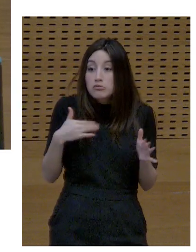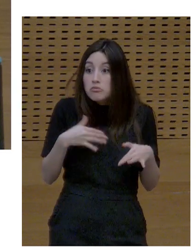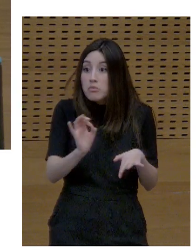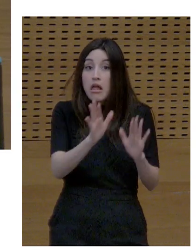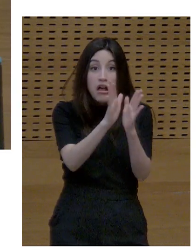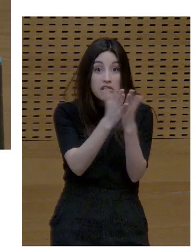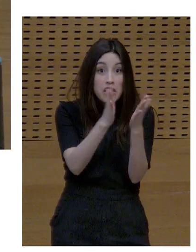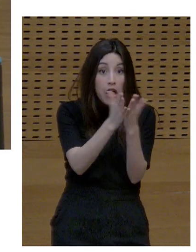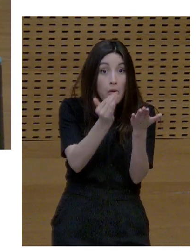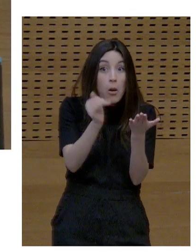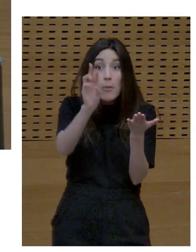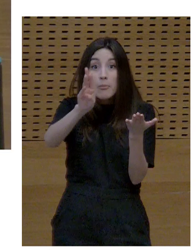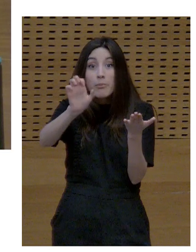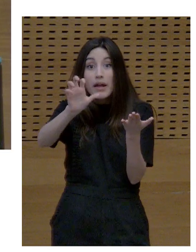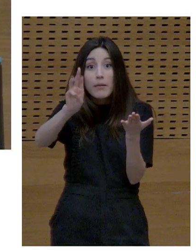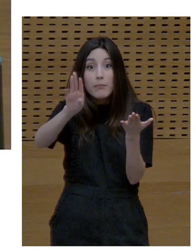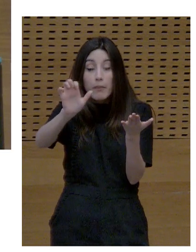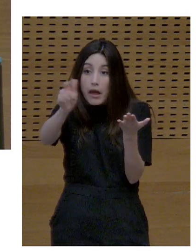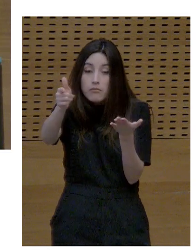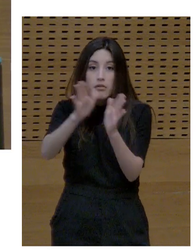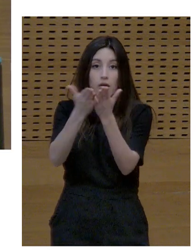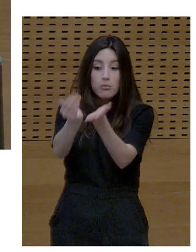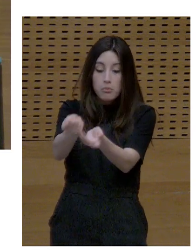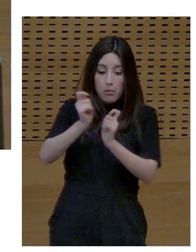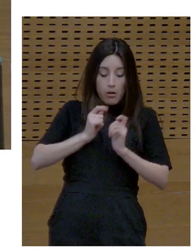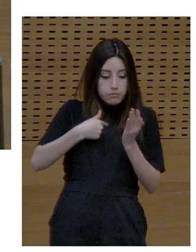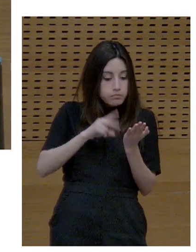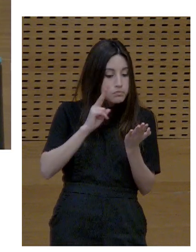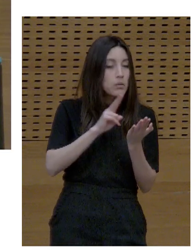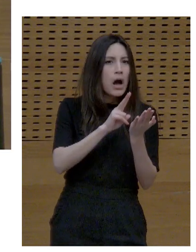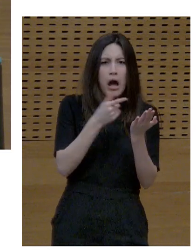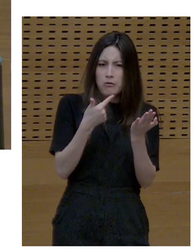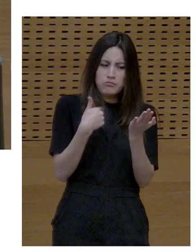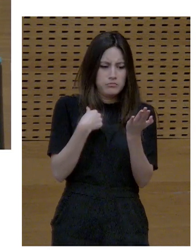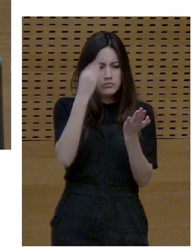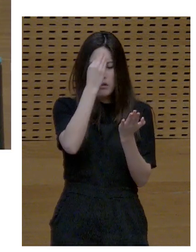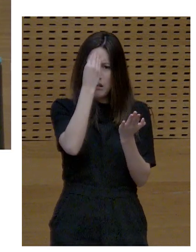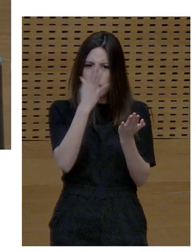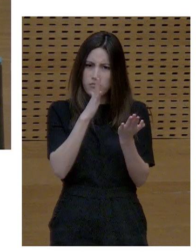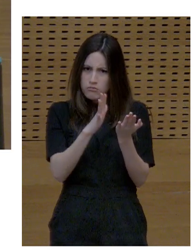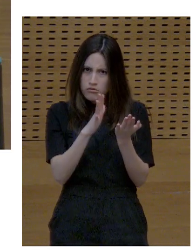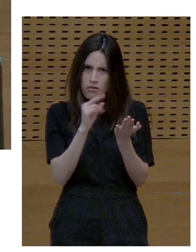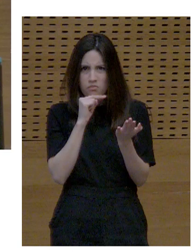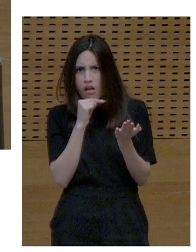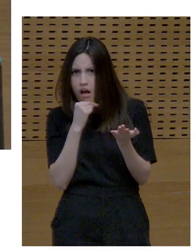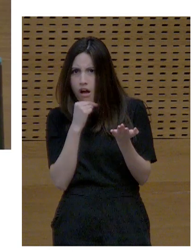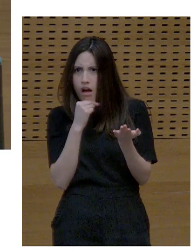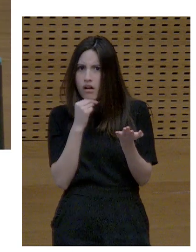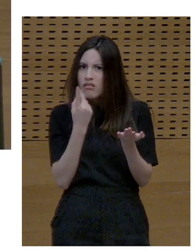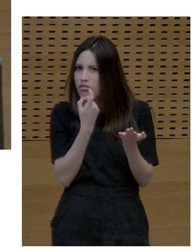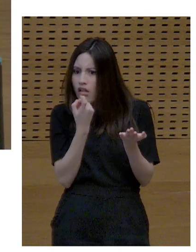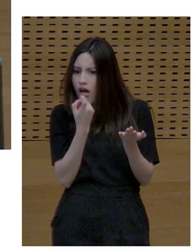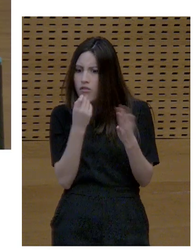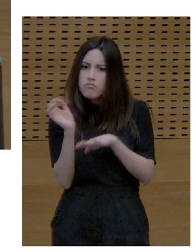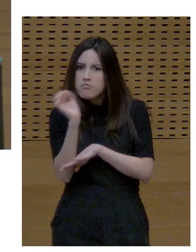que me dejó Pepe y tal, pero no sé si venía o se me ha olvidado. No lo relacionaba para nada con el Parkinson, ¿sabes? Esto